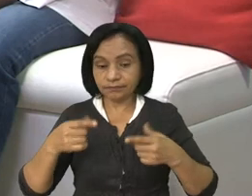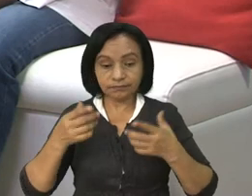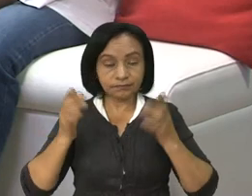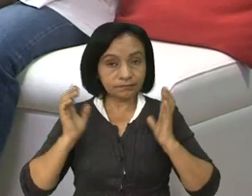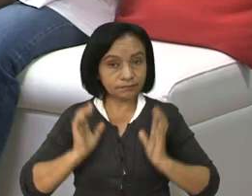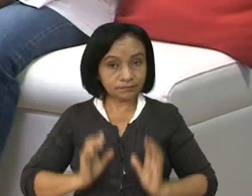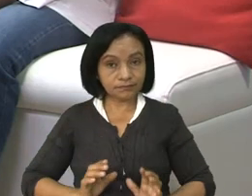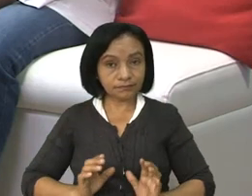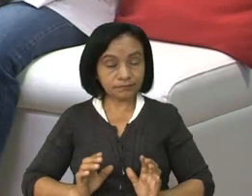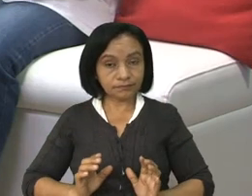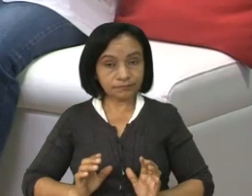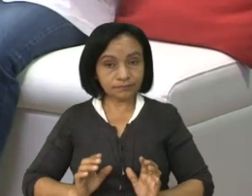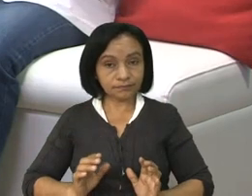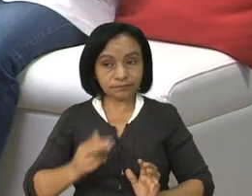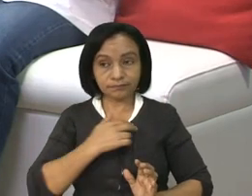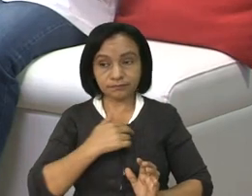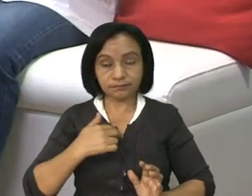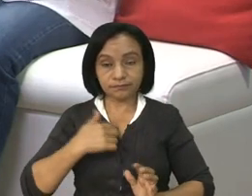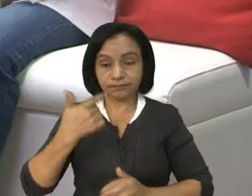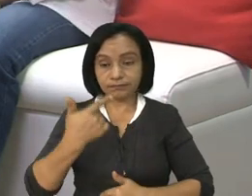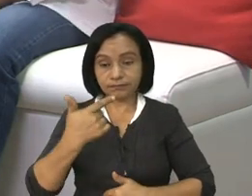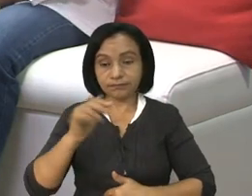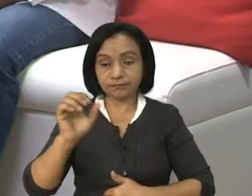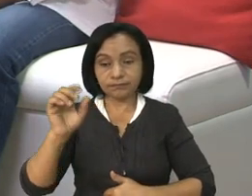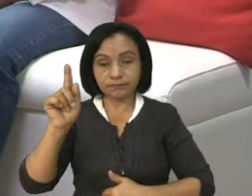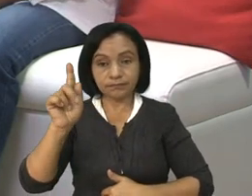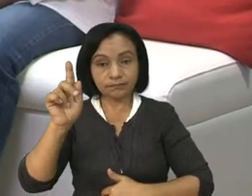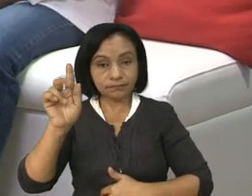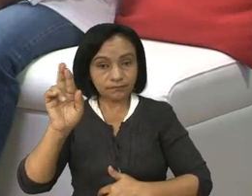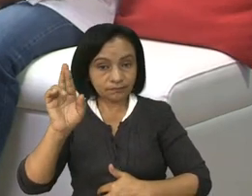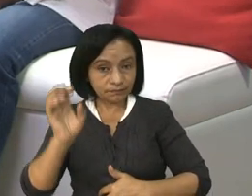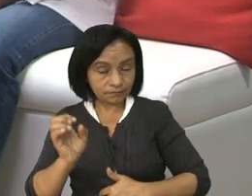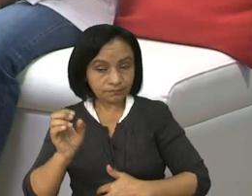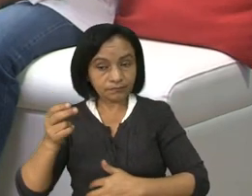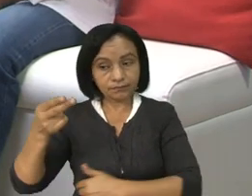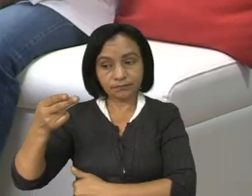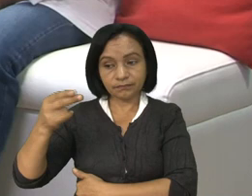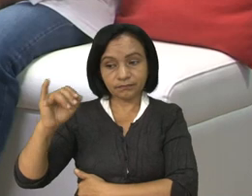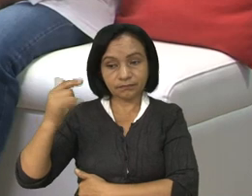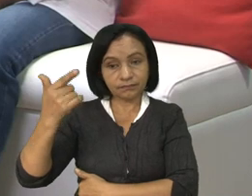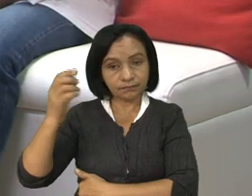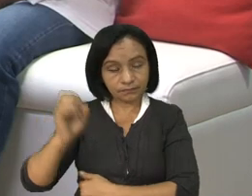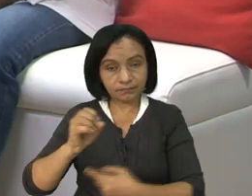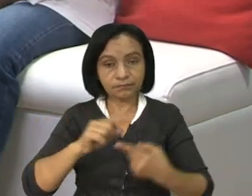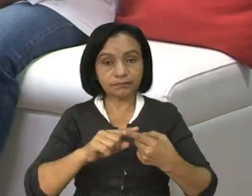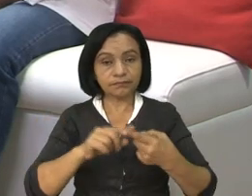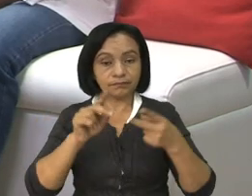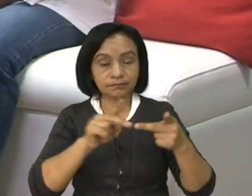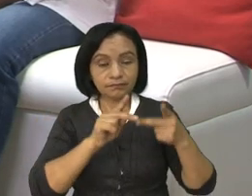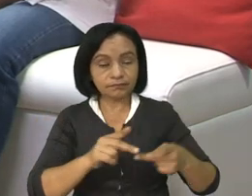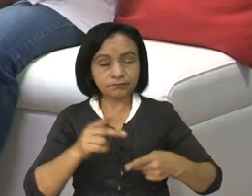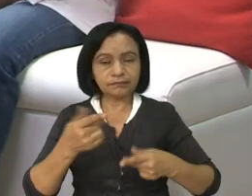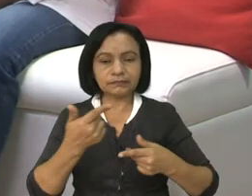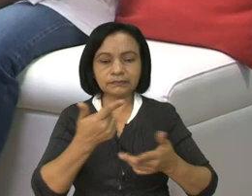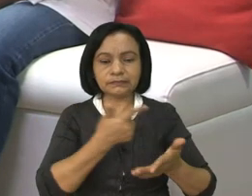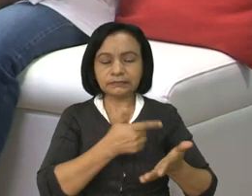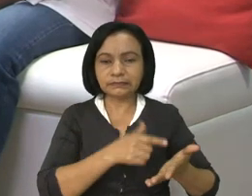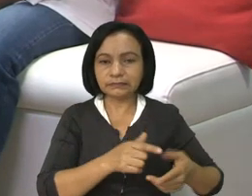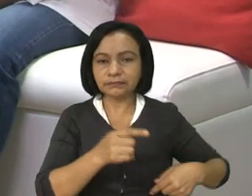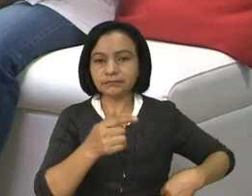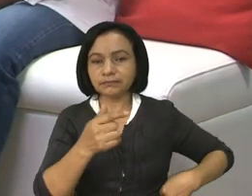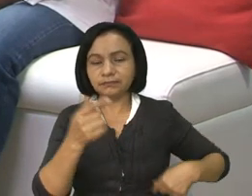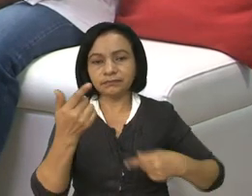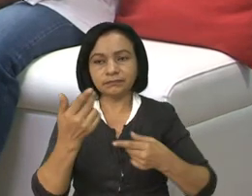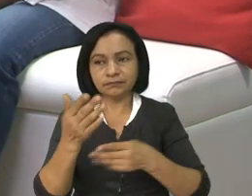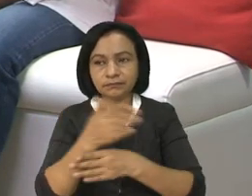tiene que ver la parte gastrointestinal. Aquí vamos a hablar de hígado, por ejemplo, los pacientes que tienen hígado graso, uh-huh, los pacientes